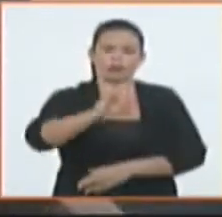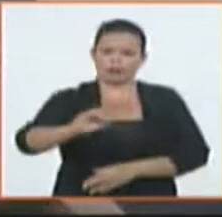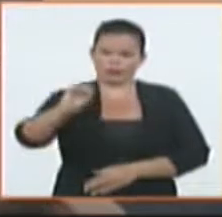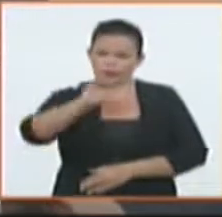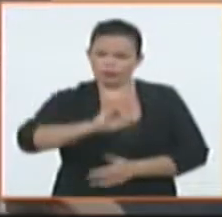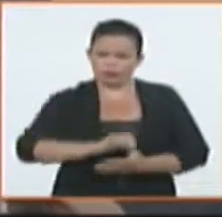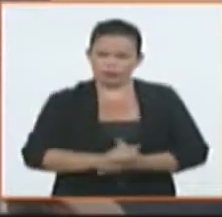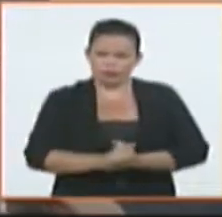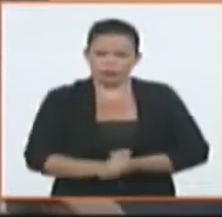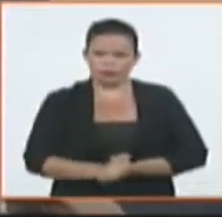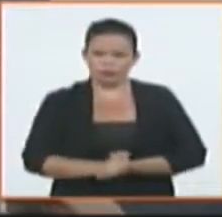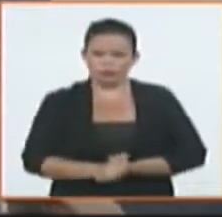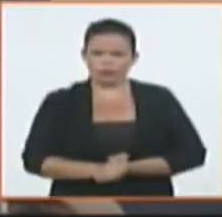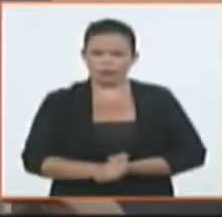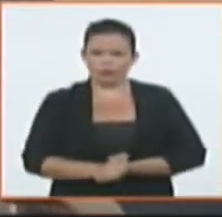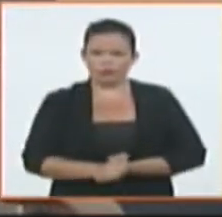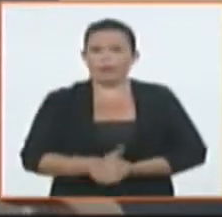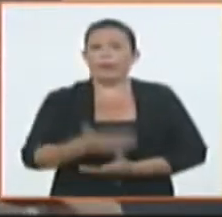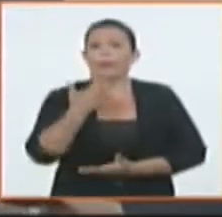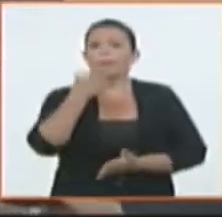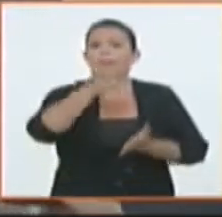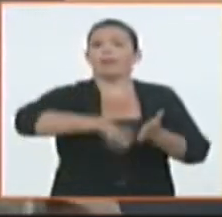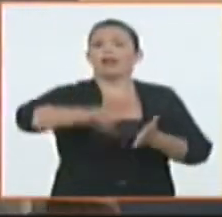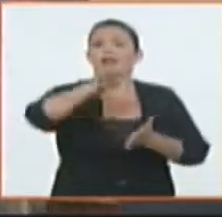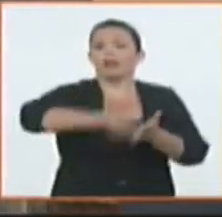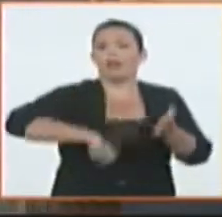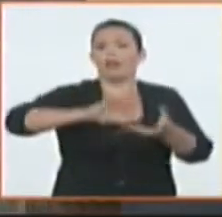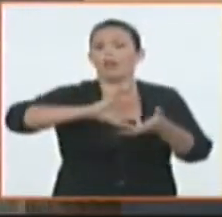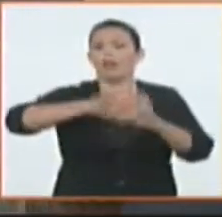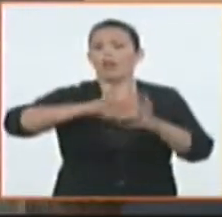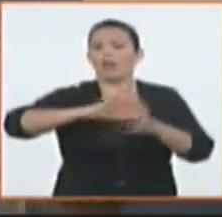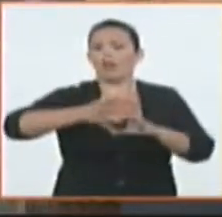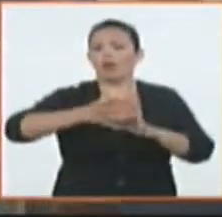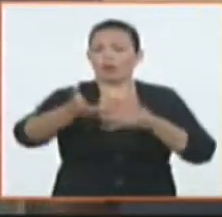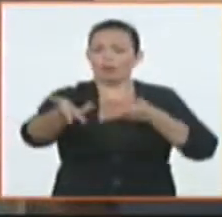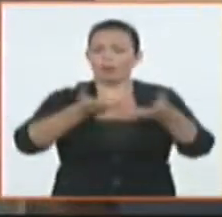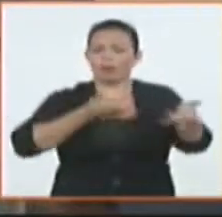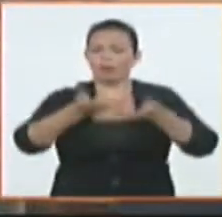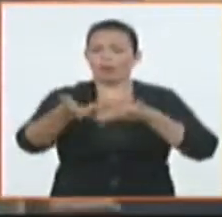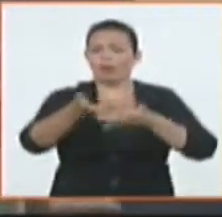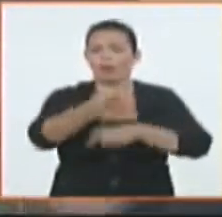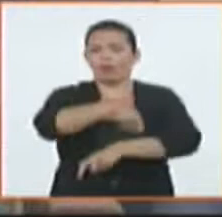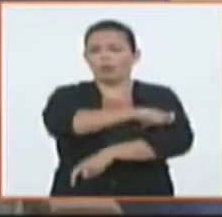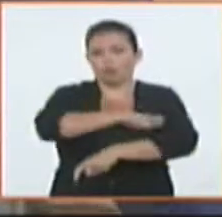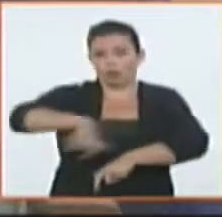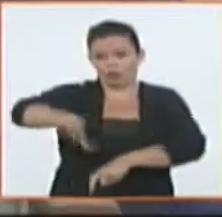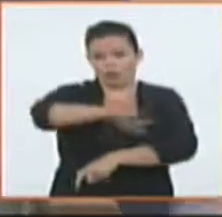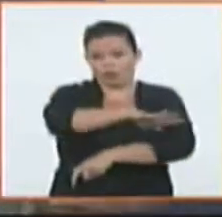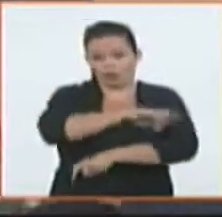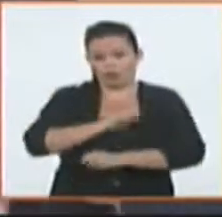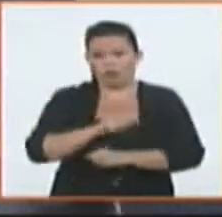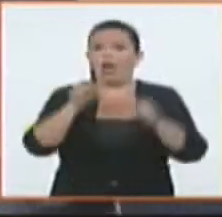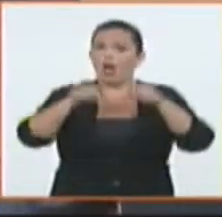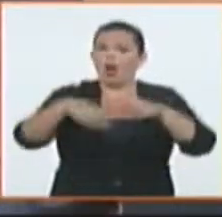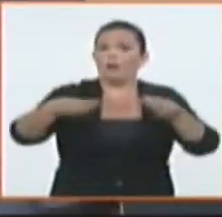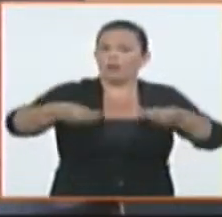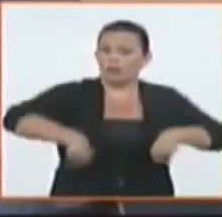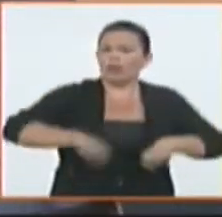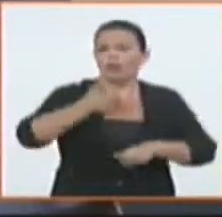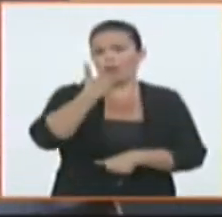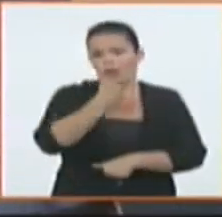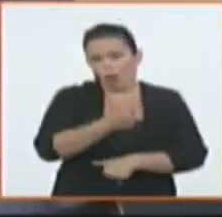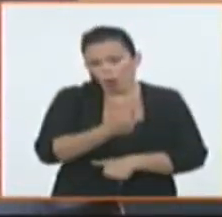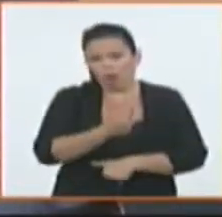Hay que diseñar espacios y formas de participación de la población. Primero los que ya tenemos, que hay que aprovecharlos bien, y otros que tendremos